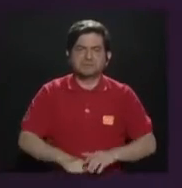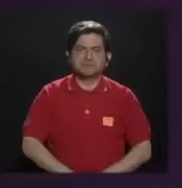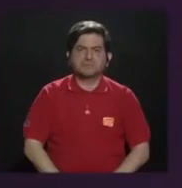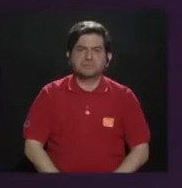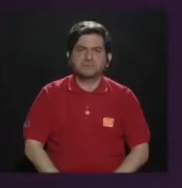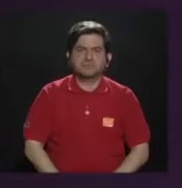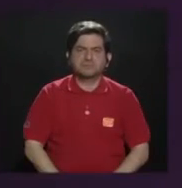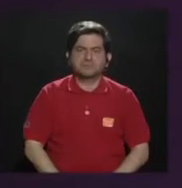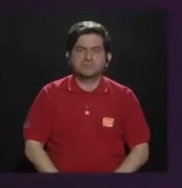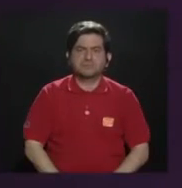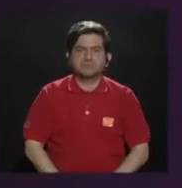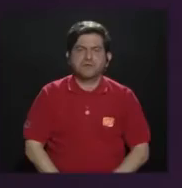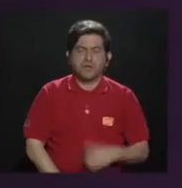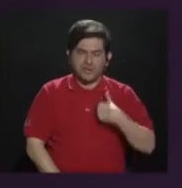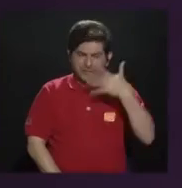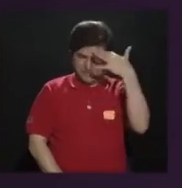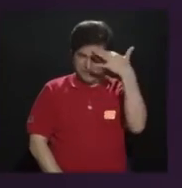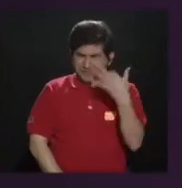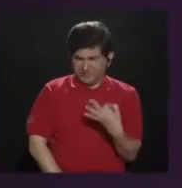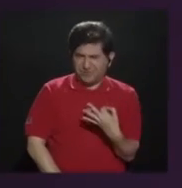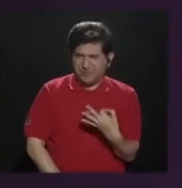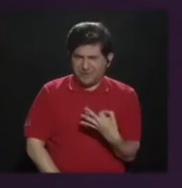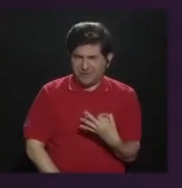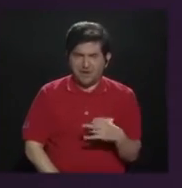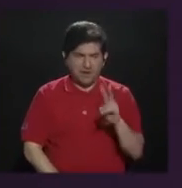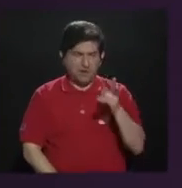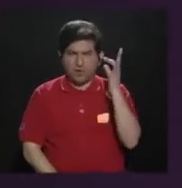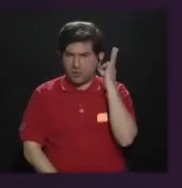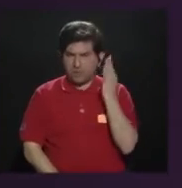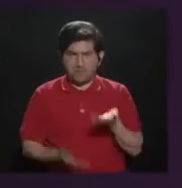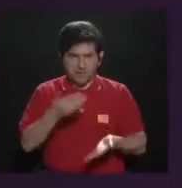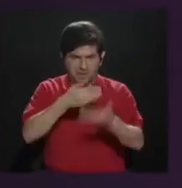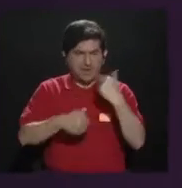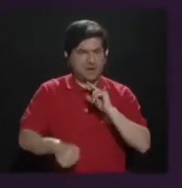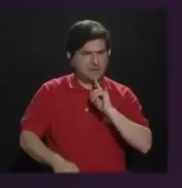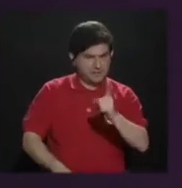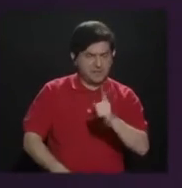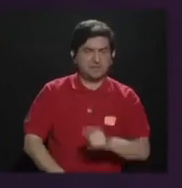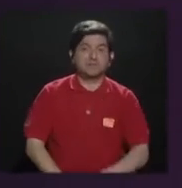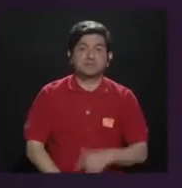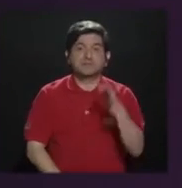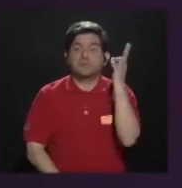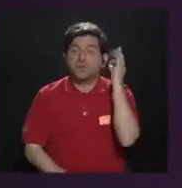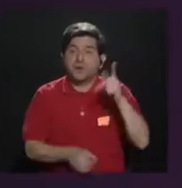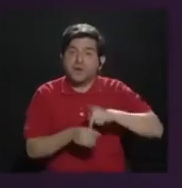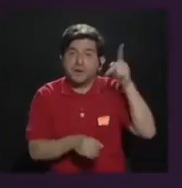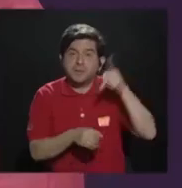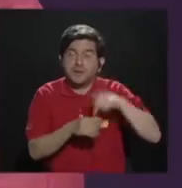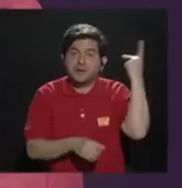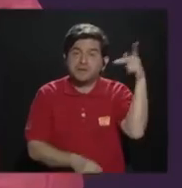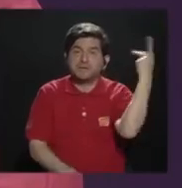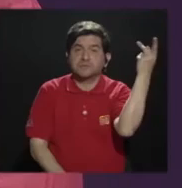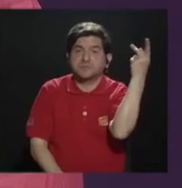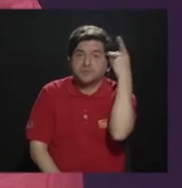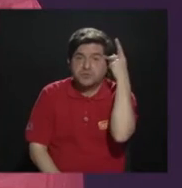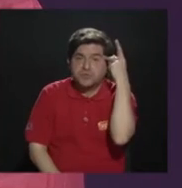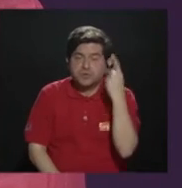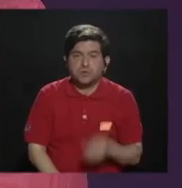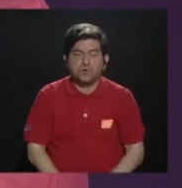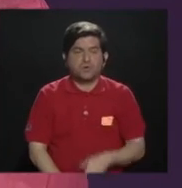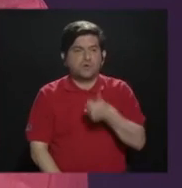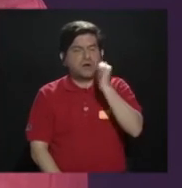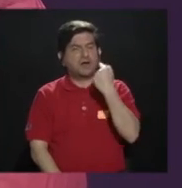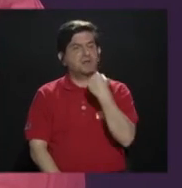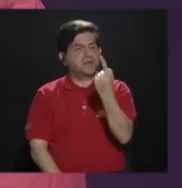sentido, yo creo, y como las compañeras plantean, para que las mujeres participemos en política, ayer lo